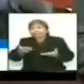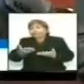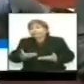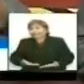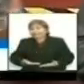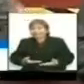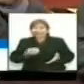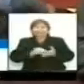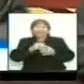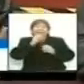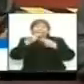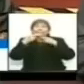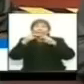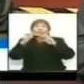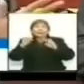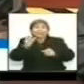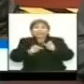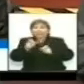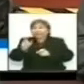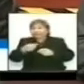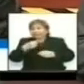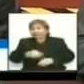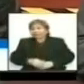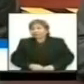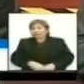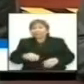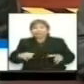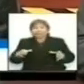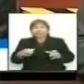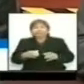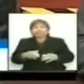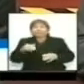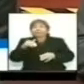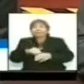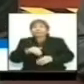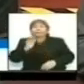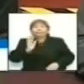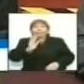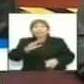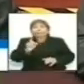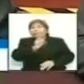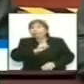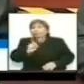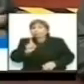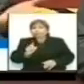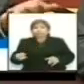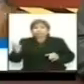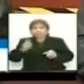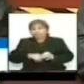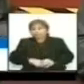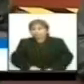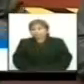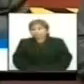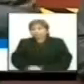traer más popularidad. Ridículo, pues. Este congreso ha votado su propia no reelección. Por